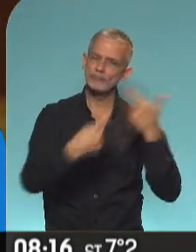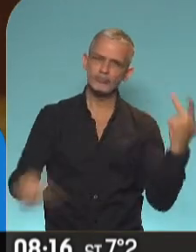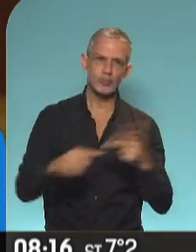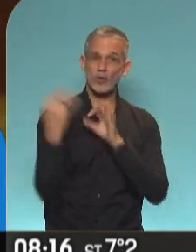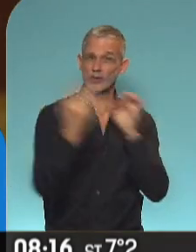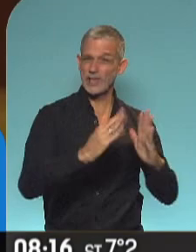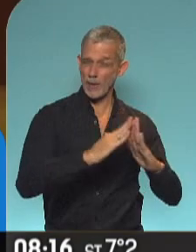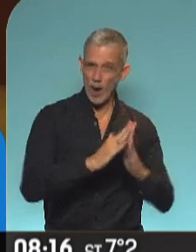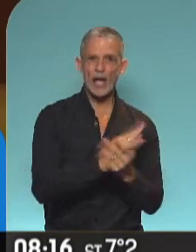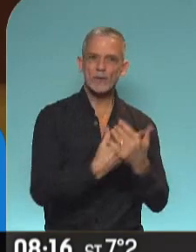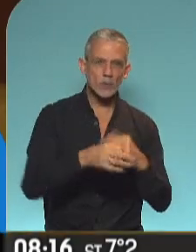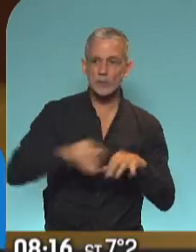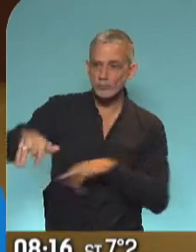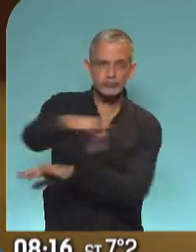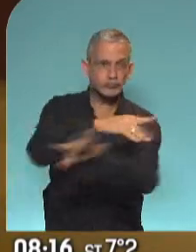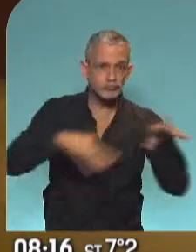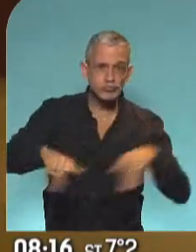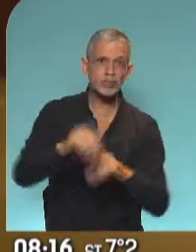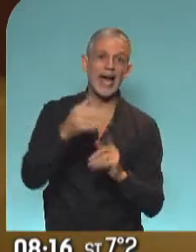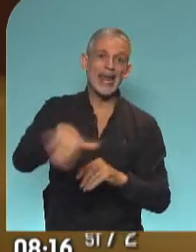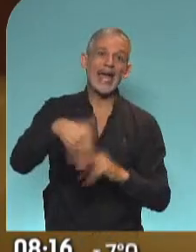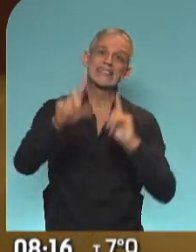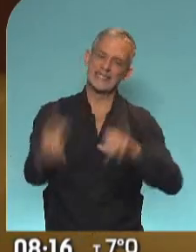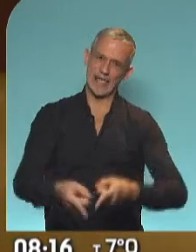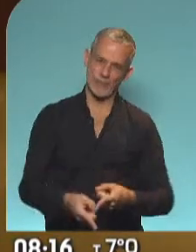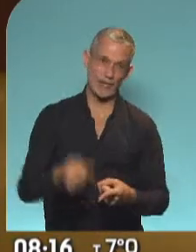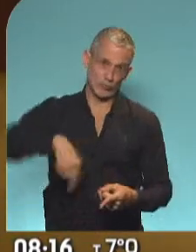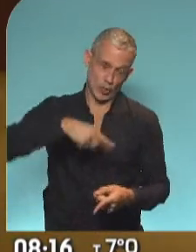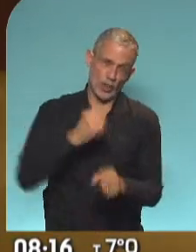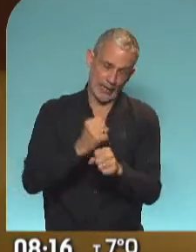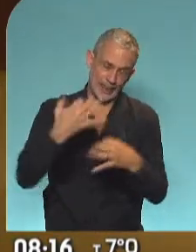llegamos a nuestra casa y mientras circulamos en la vía pública, aquellos que somos trabajadores esenciales.